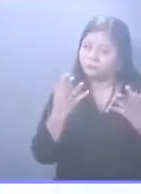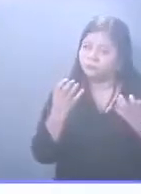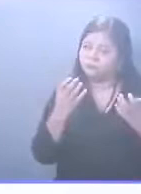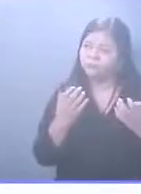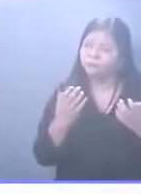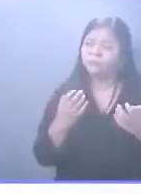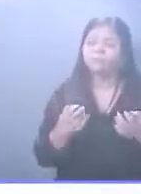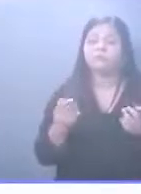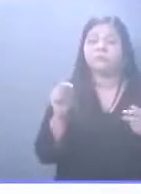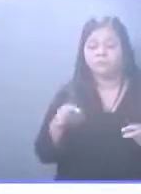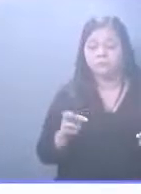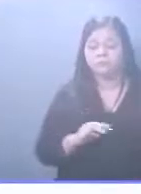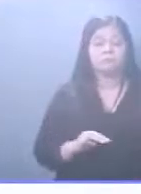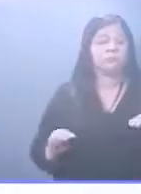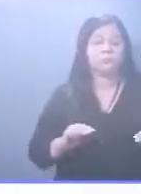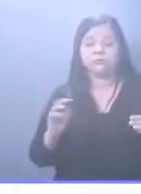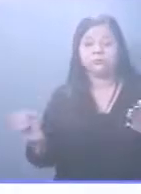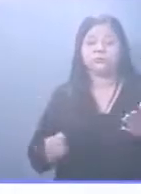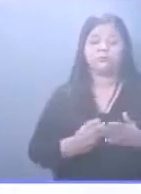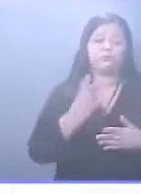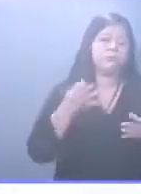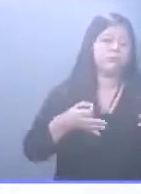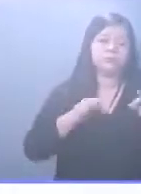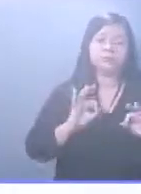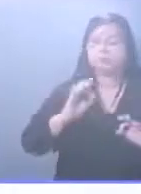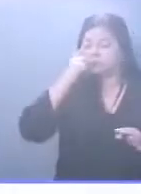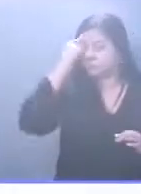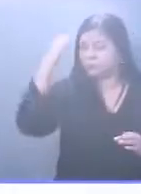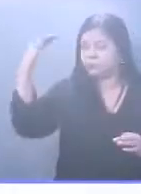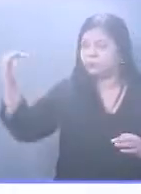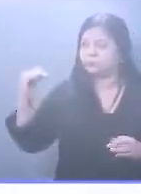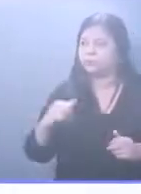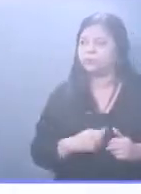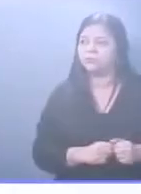de moda la nueva forma de hacer política.